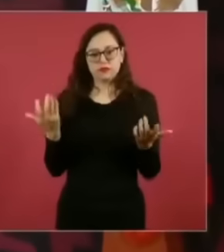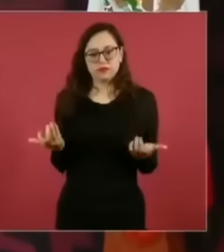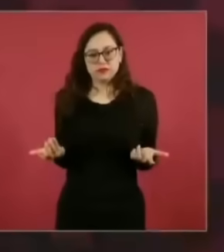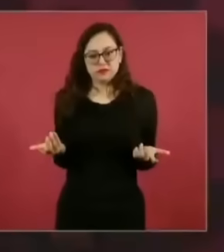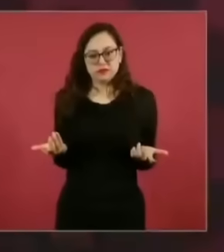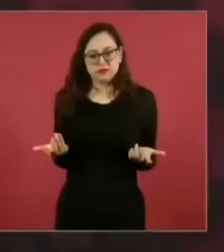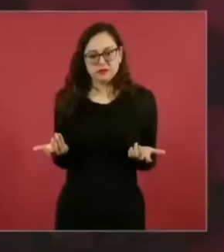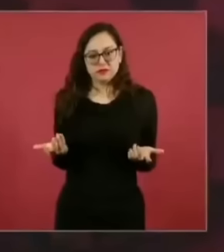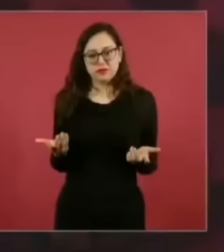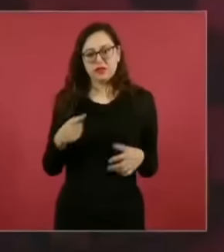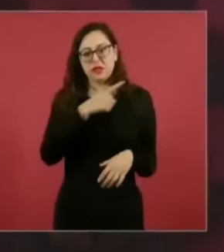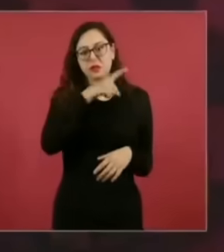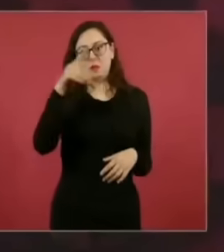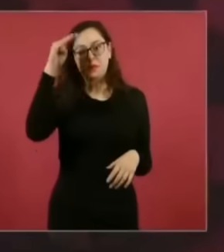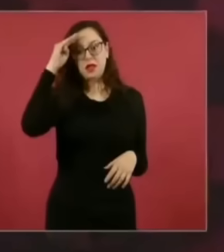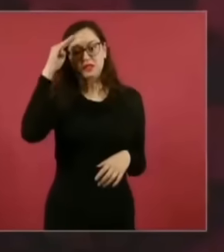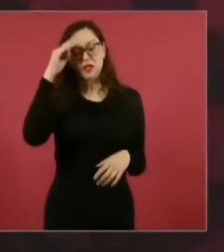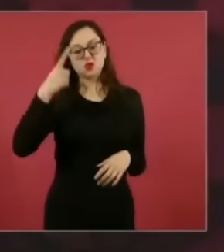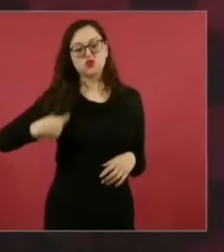somos una colonia, ¿no?